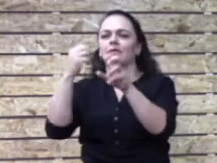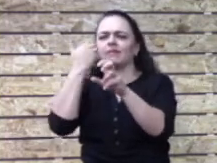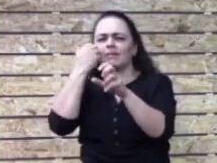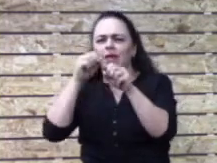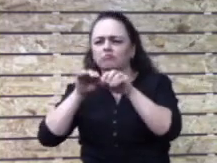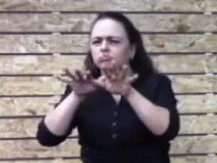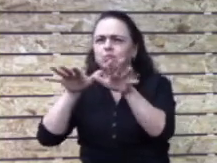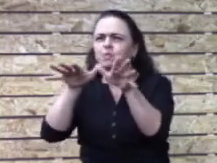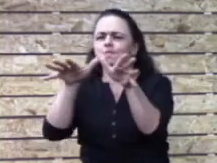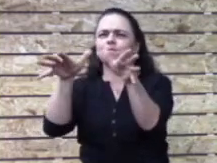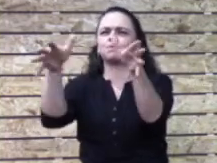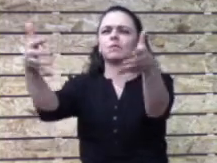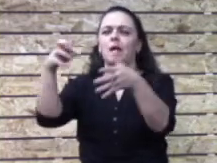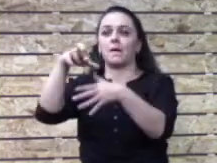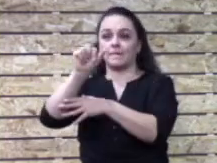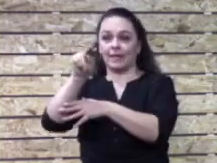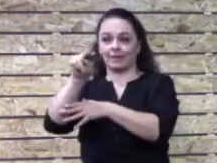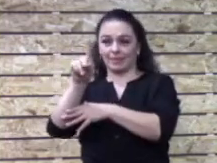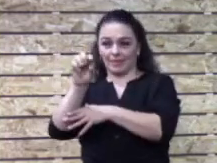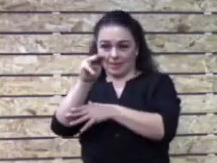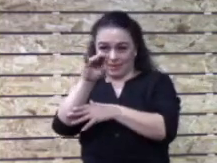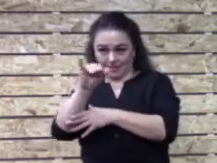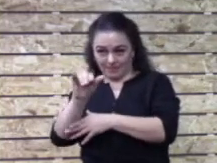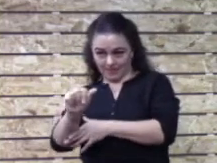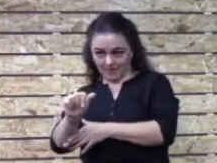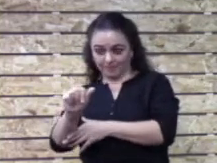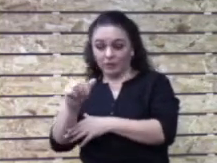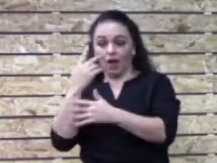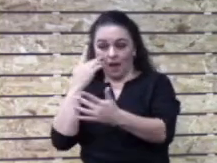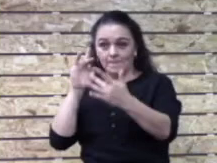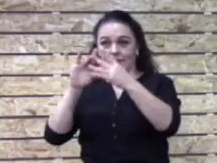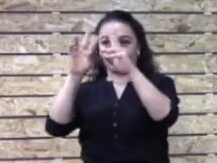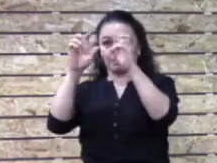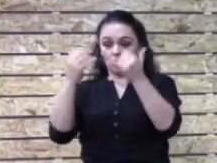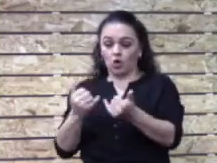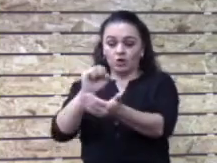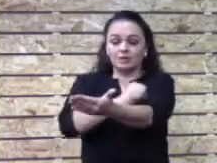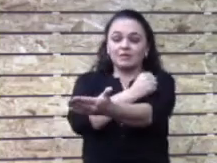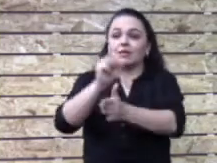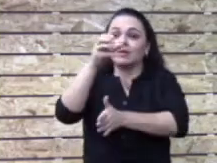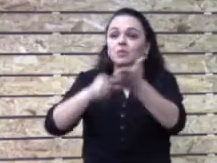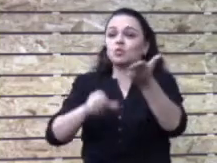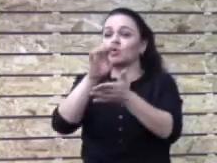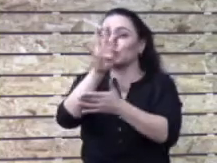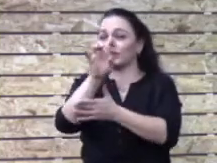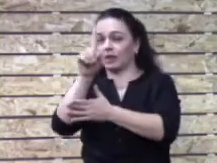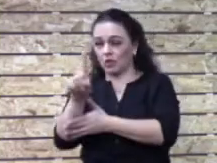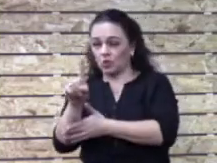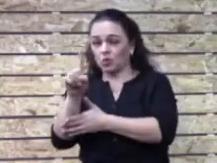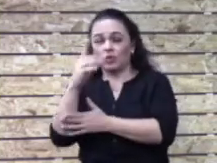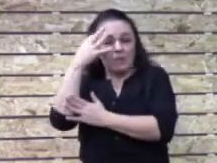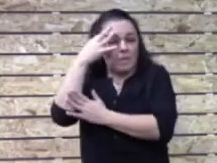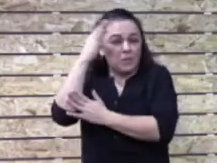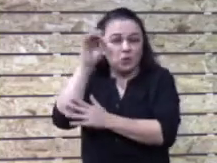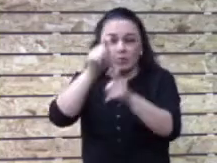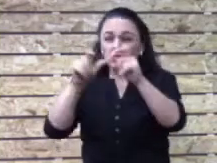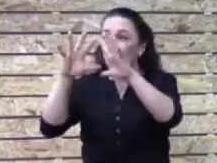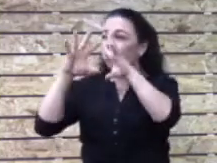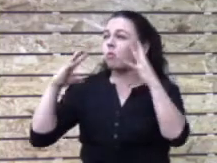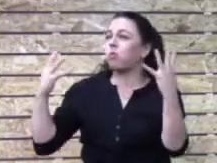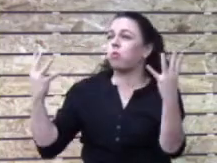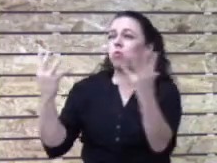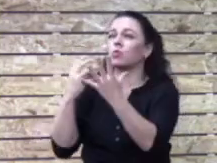91. Quizás la porción de la escritura más citada en los últimos días alrededor del